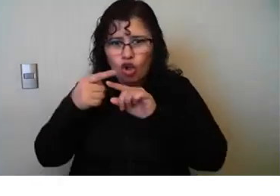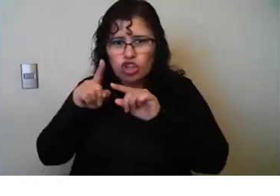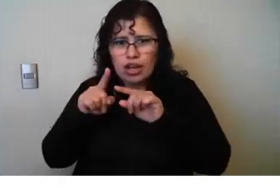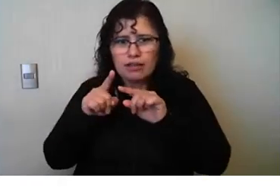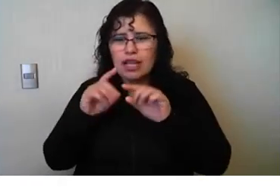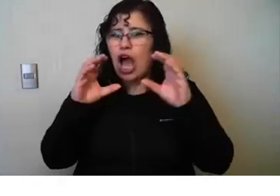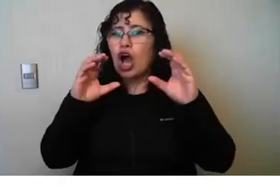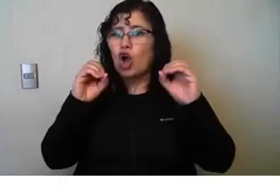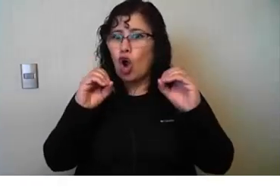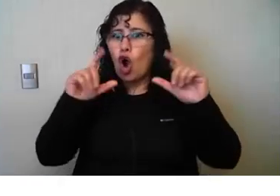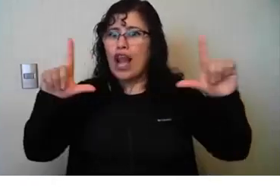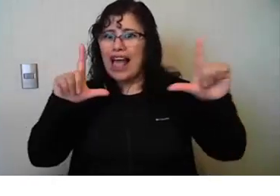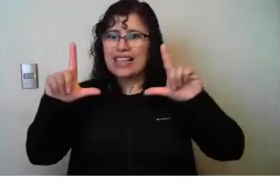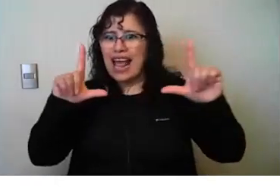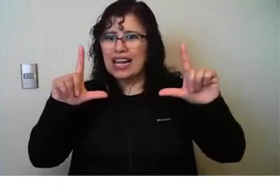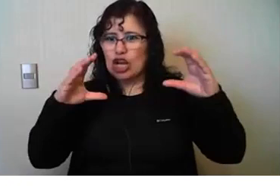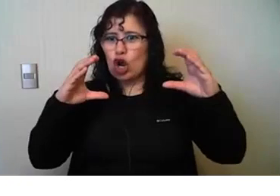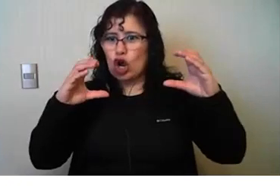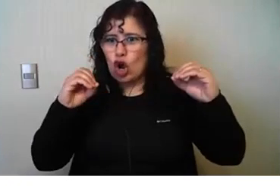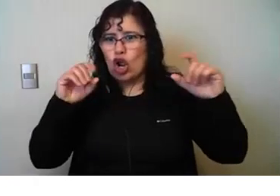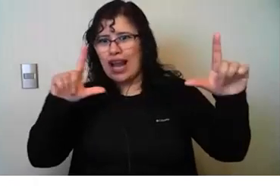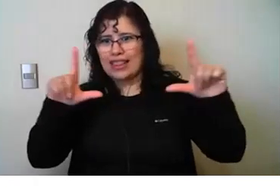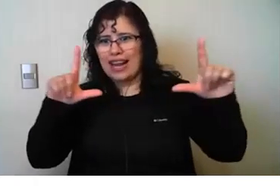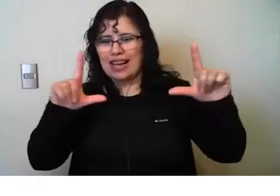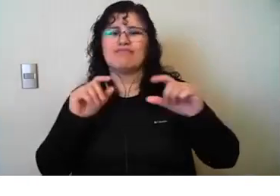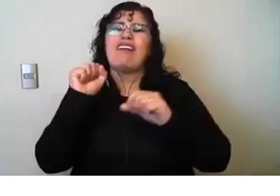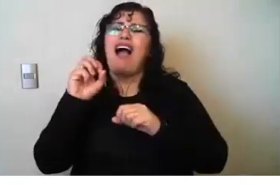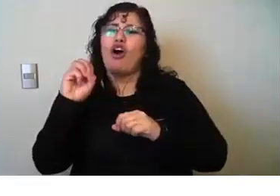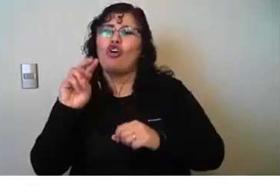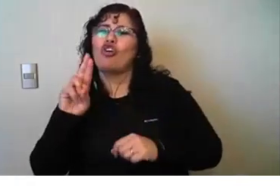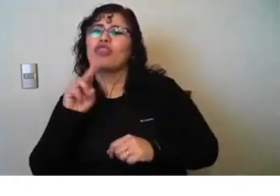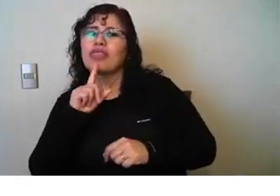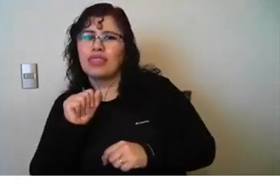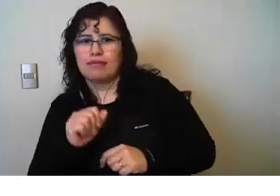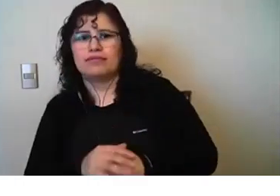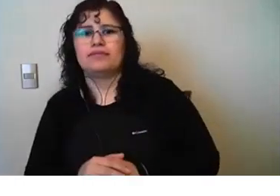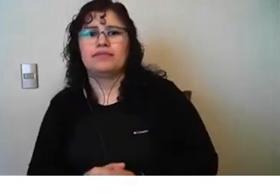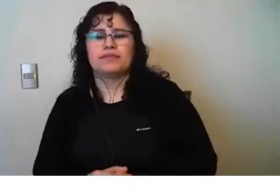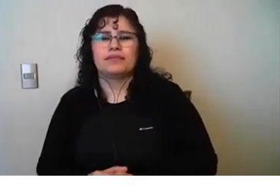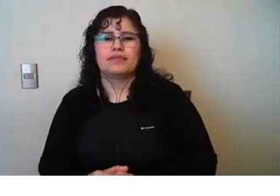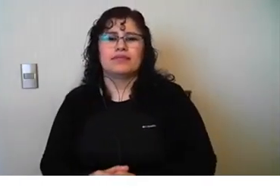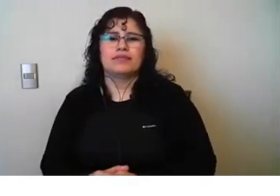colaterales de la aorta. Bueno,